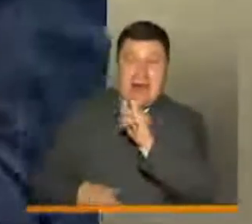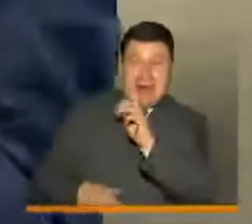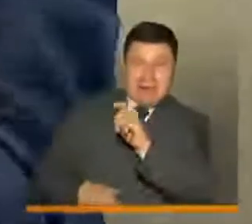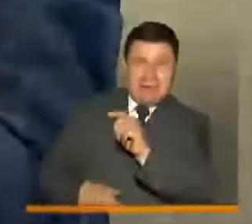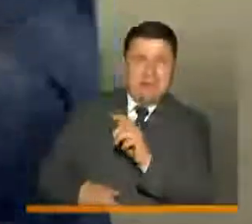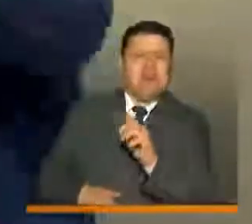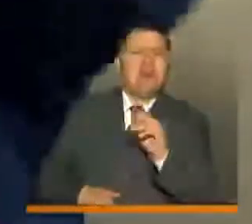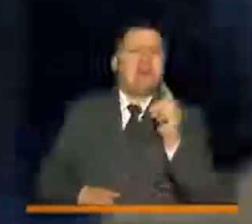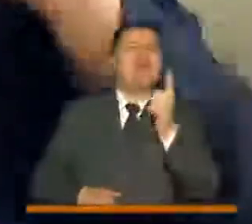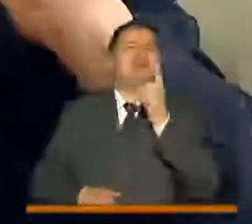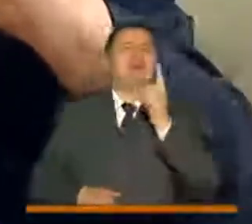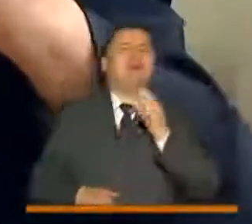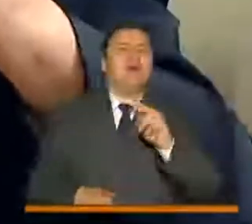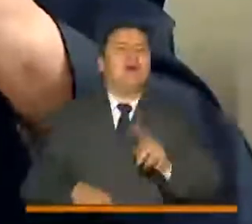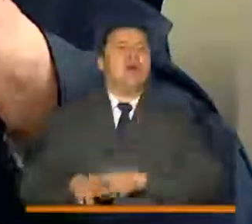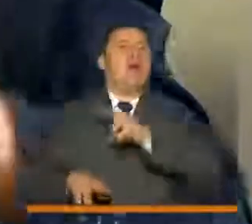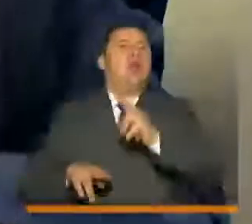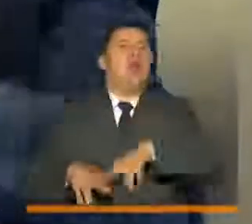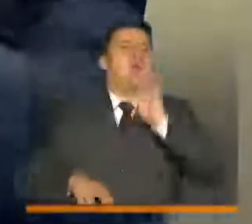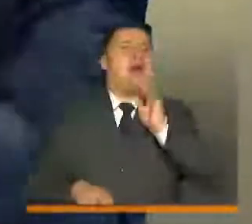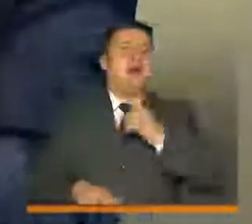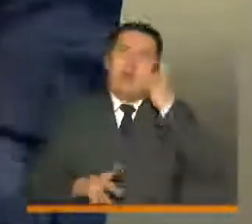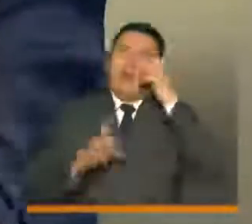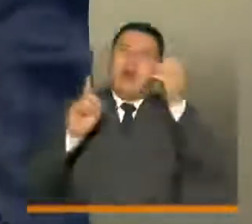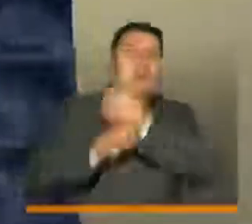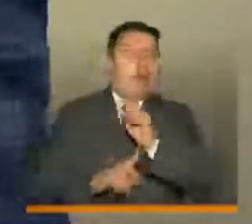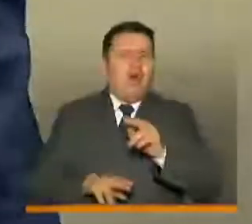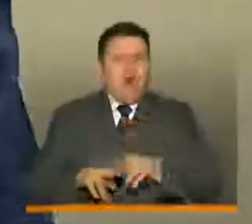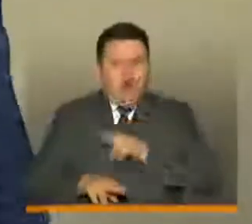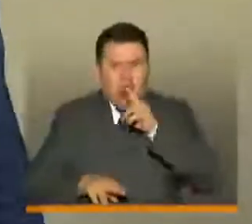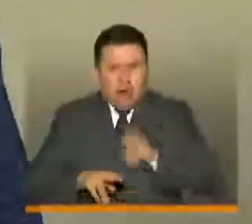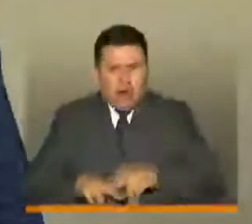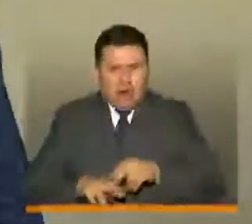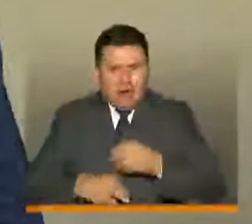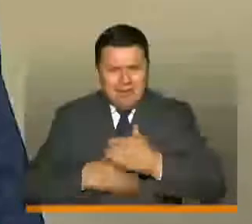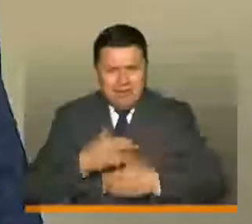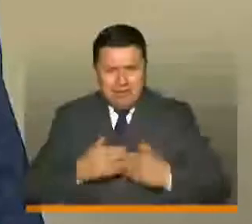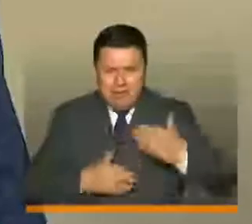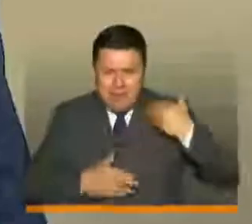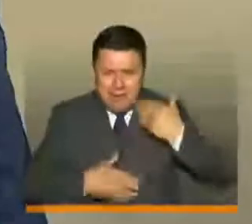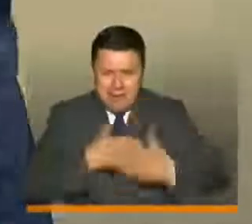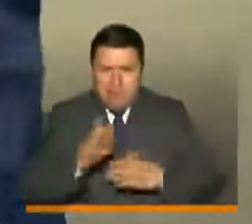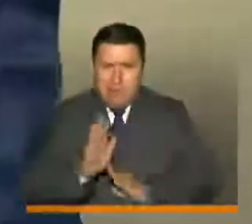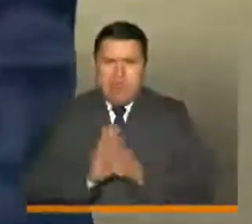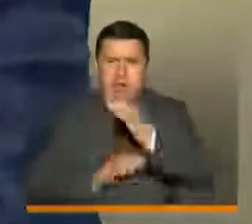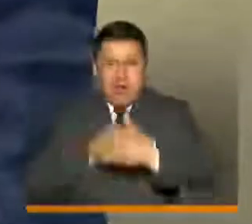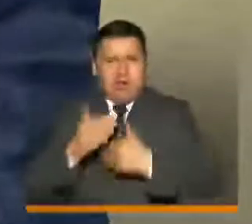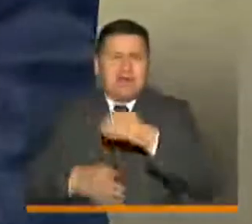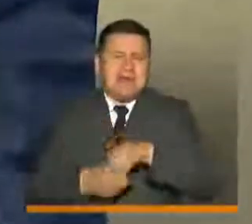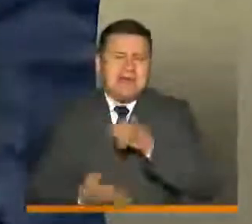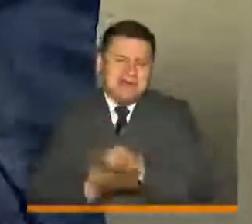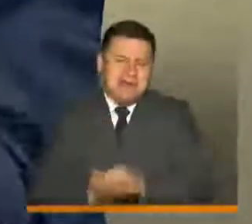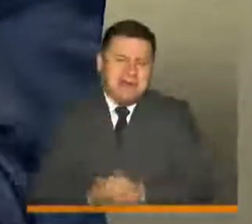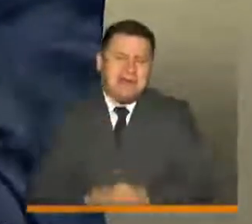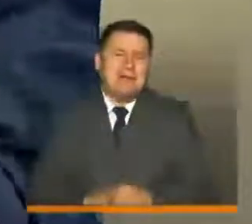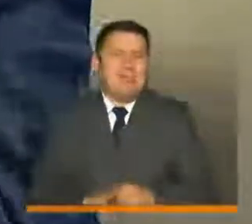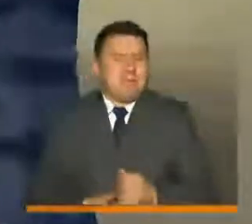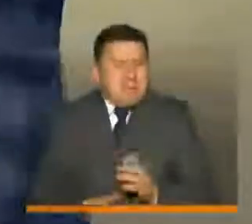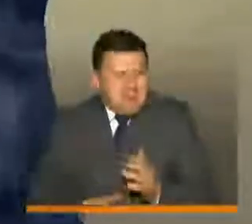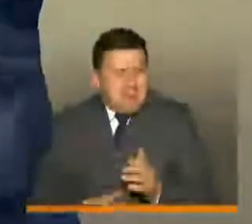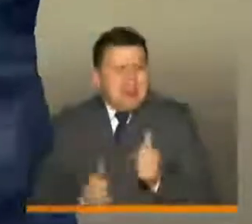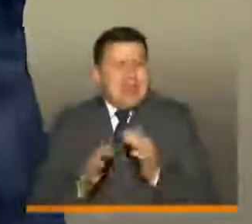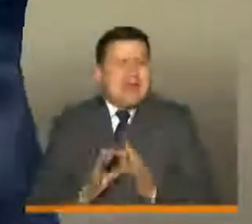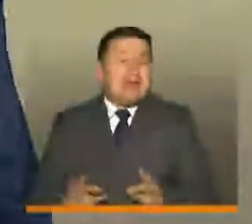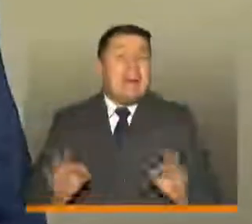no necesariamente la normalidad añorada, sino la normalidad con la que hemos crecido en este proceso. Entonces, en ese sentido, creo que